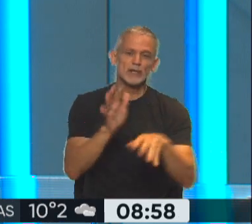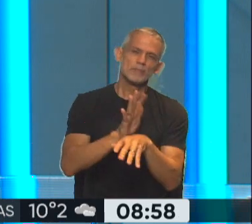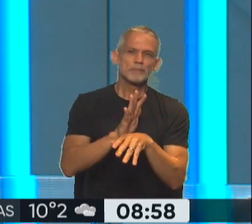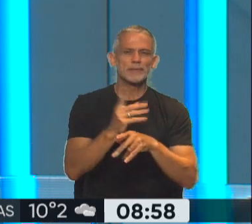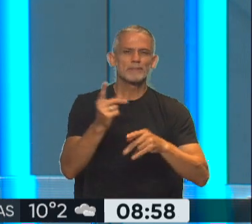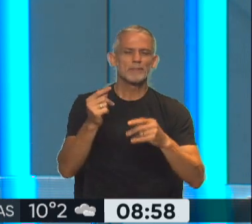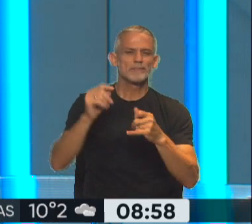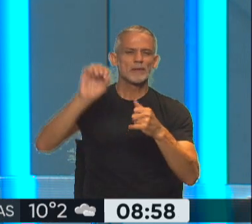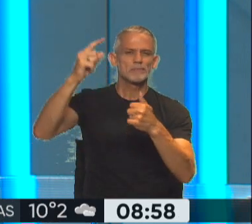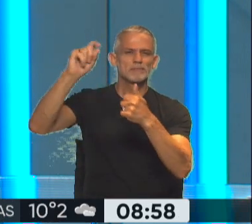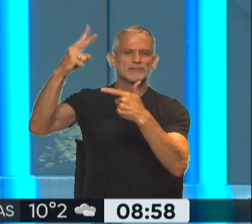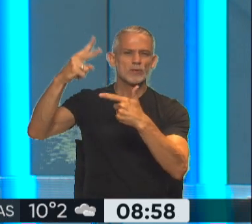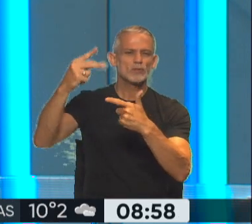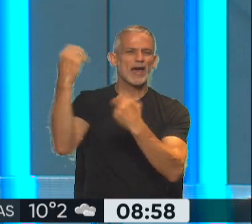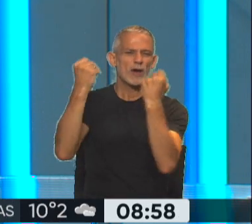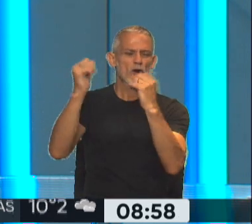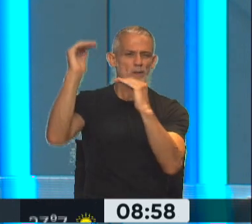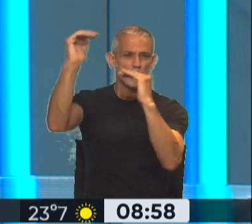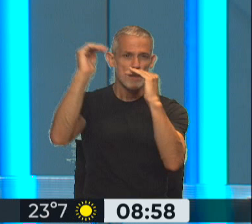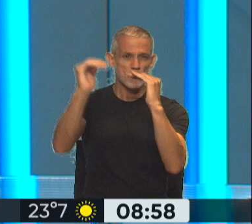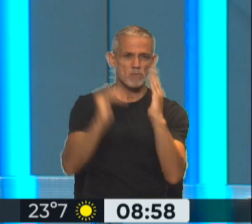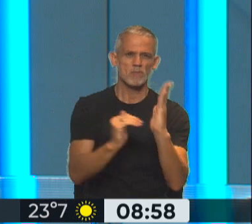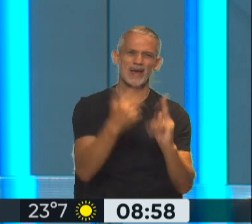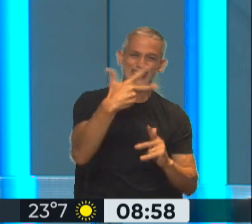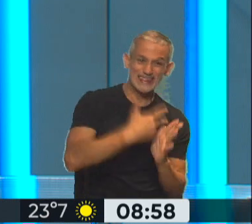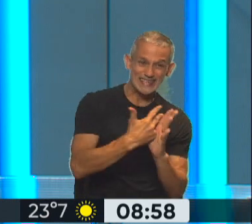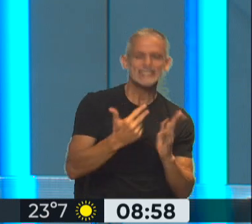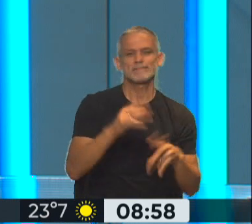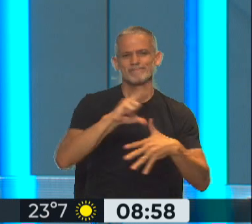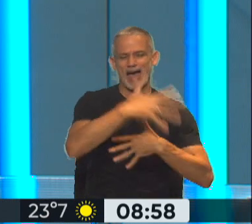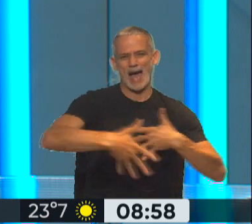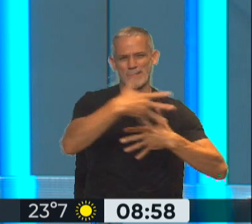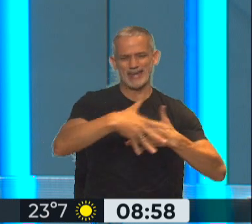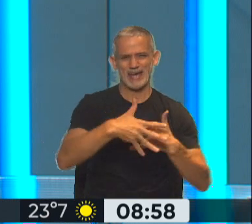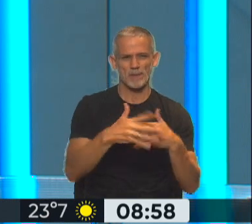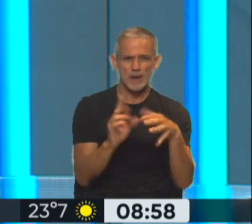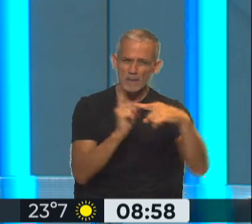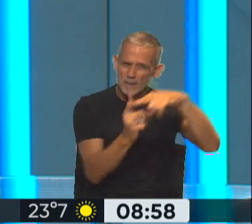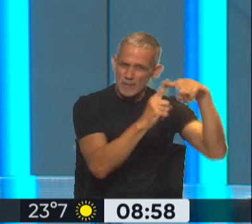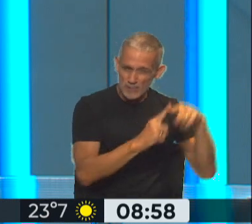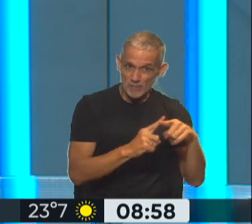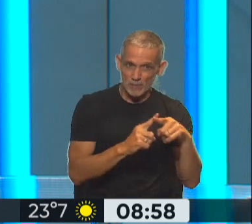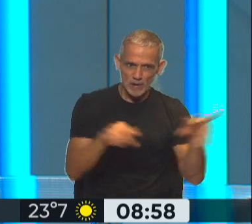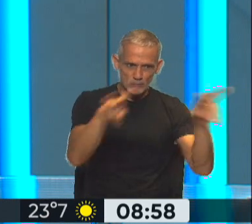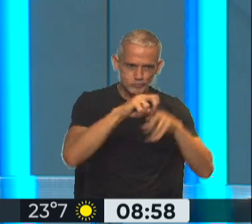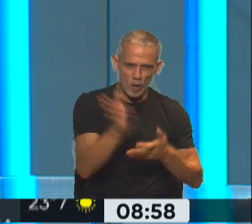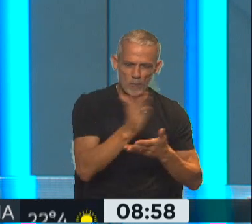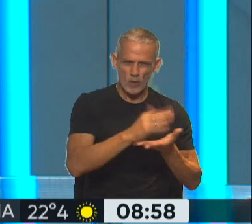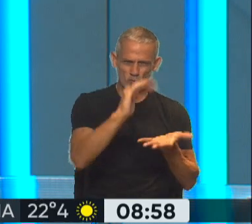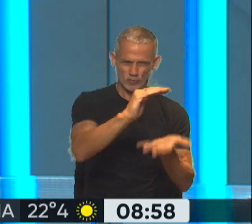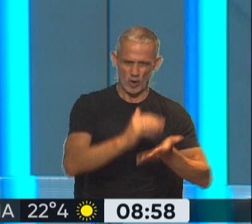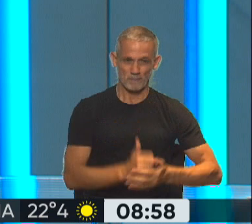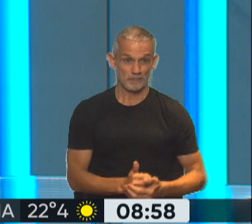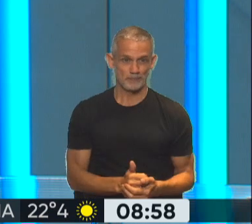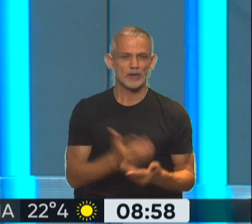dentro del mundo no por la cantidad por por su peso no de su pbi en conjunto sobre global ahora